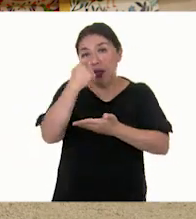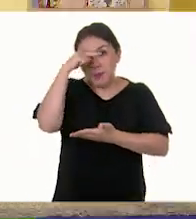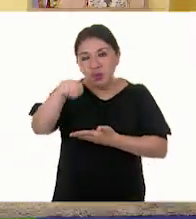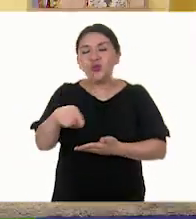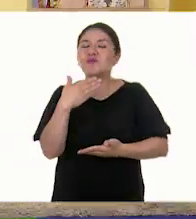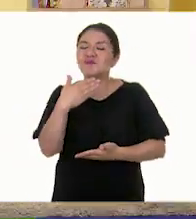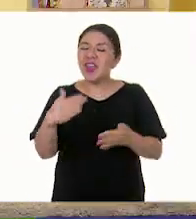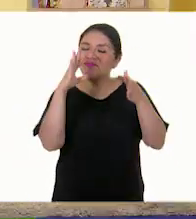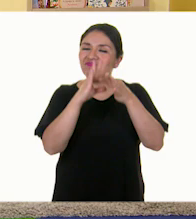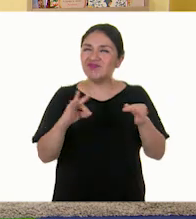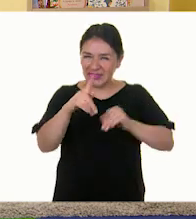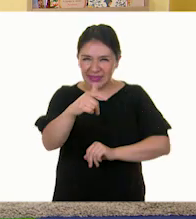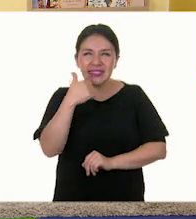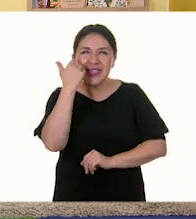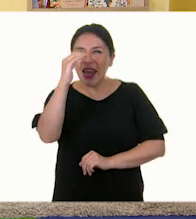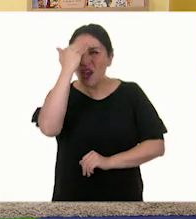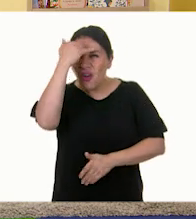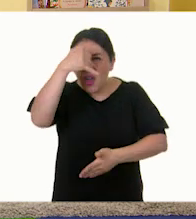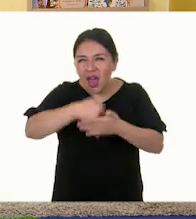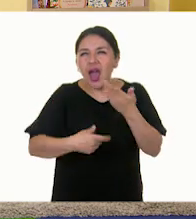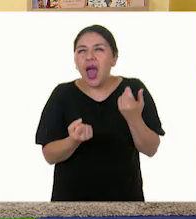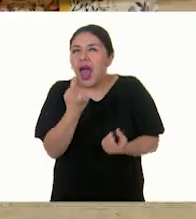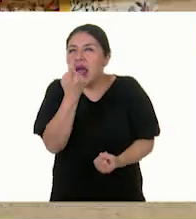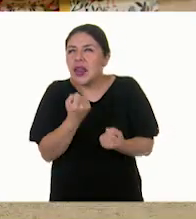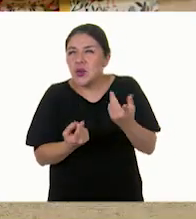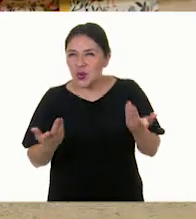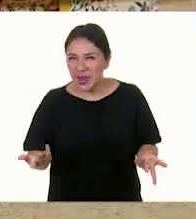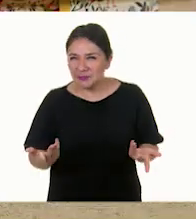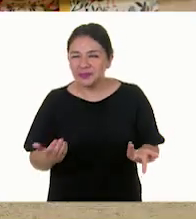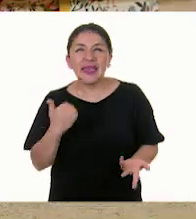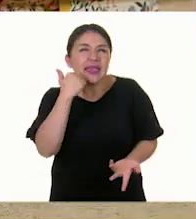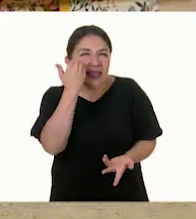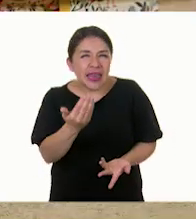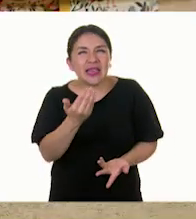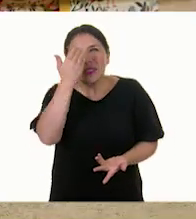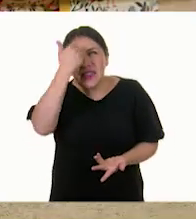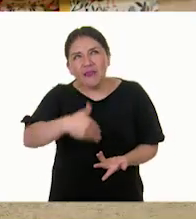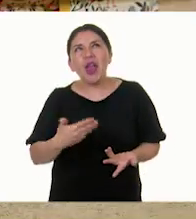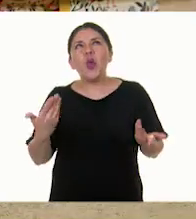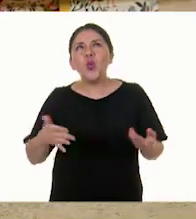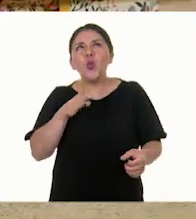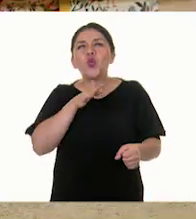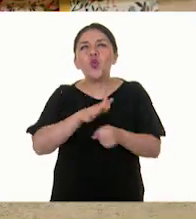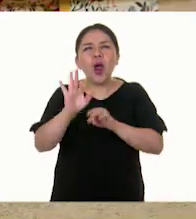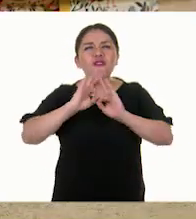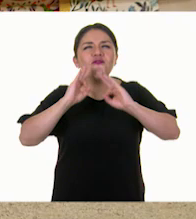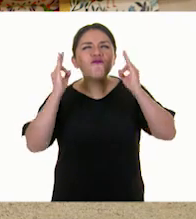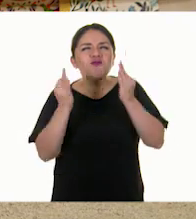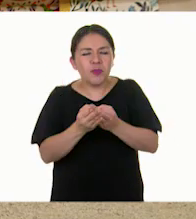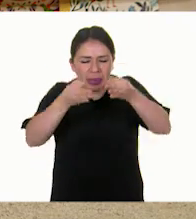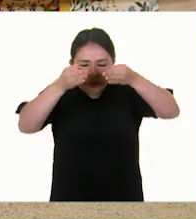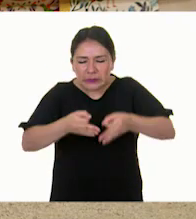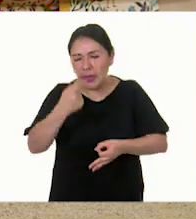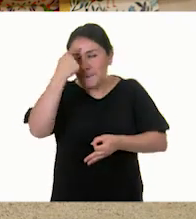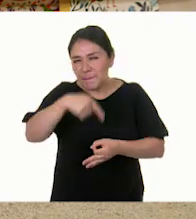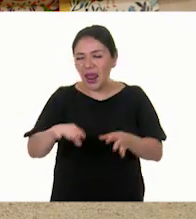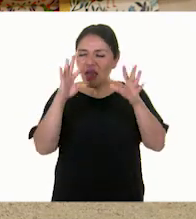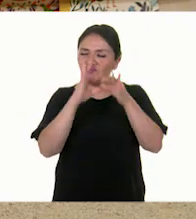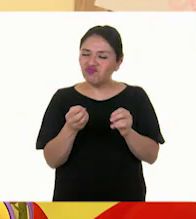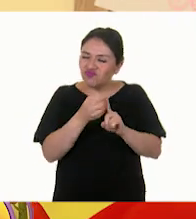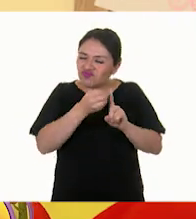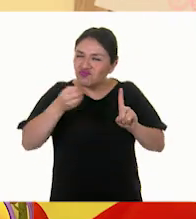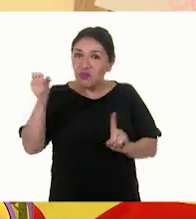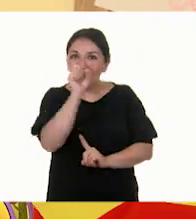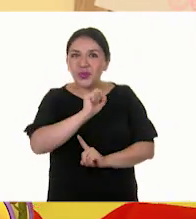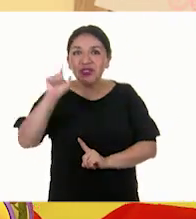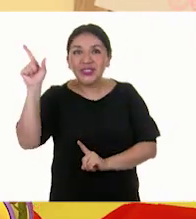tarea. ¿Te gustaría conocer algunas? ¿Te gustaría saber cuál es la fórmula secreta de un buen narrador?